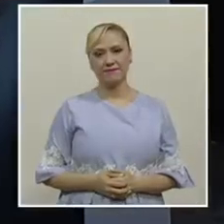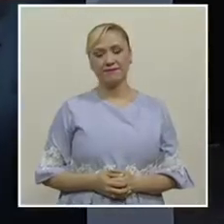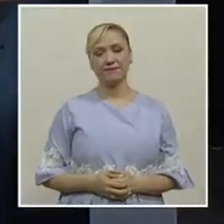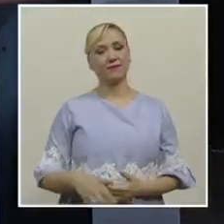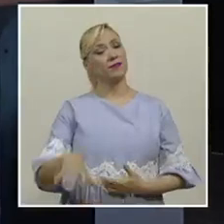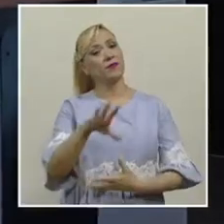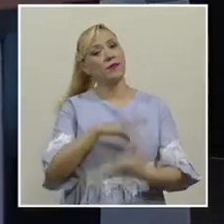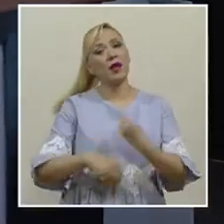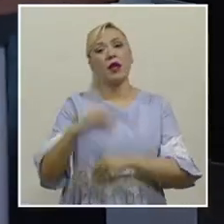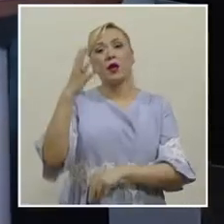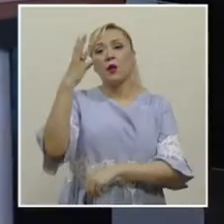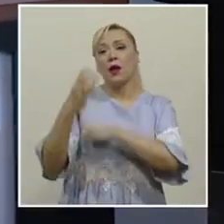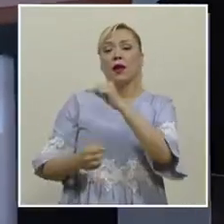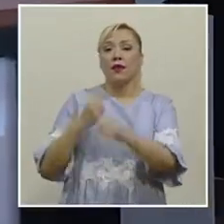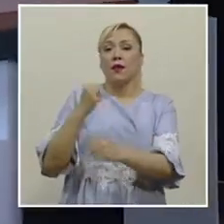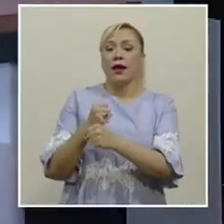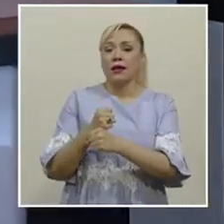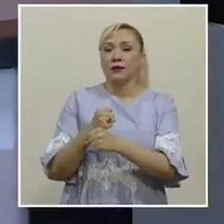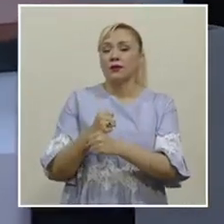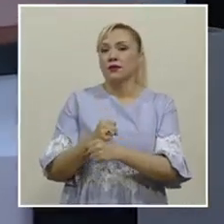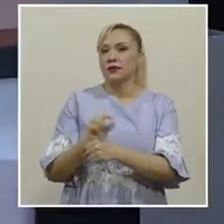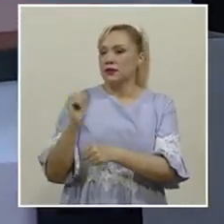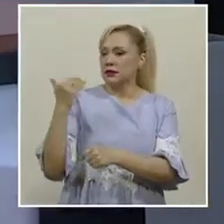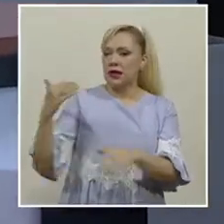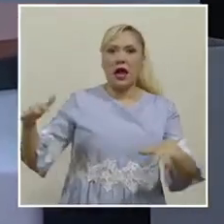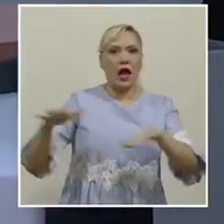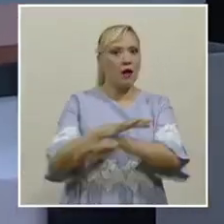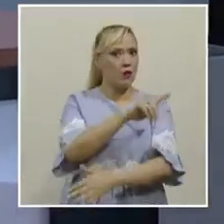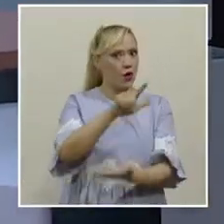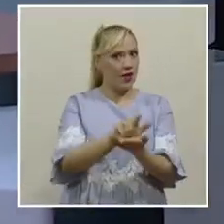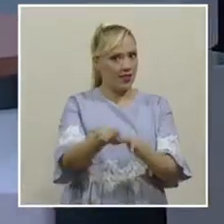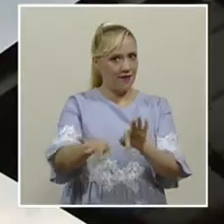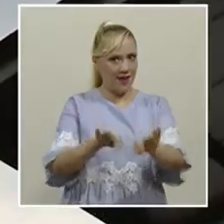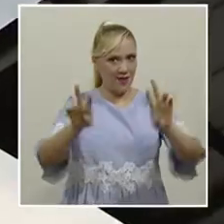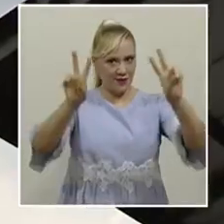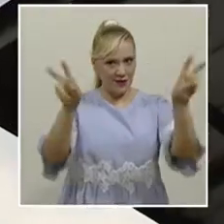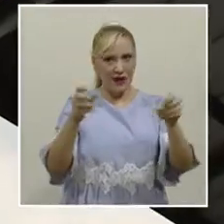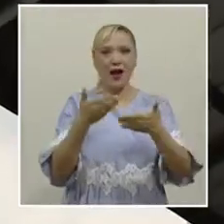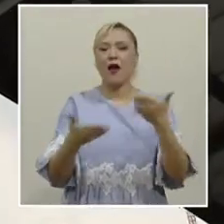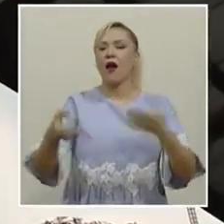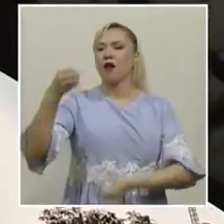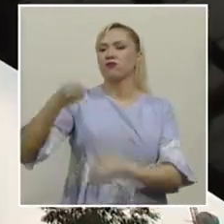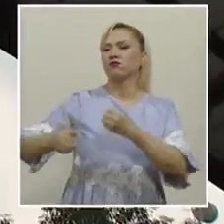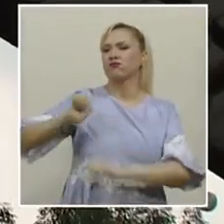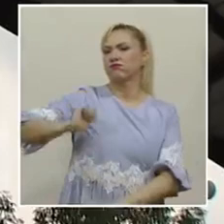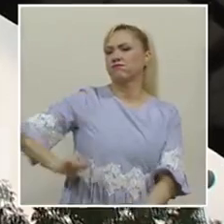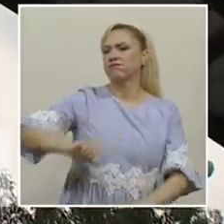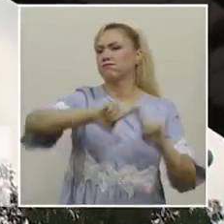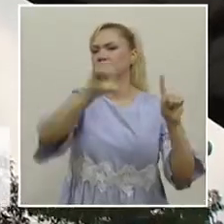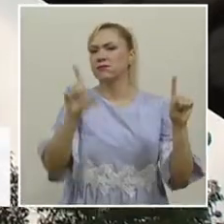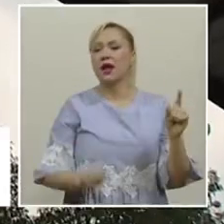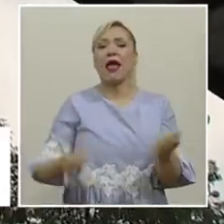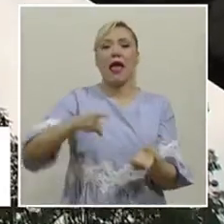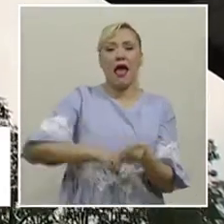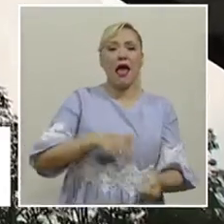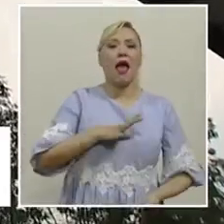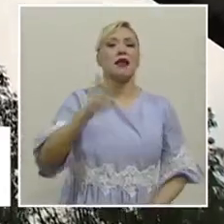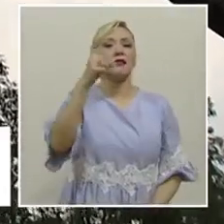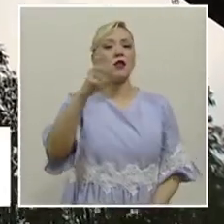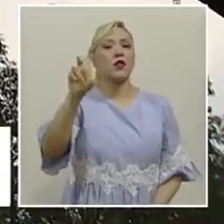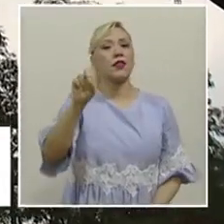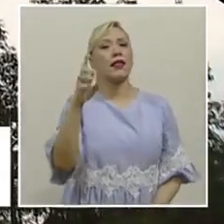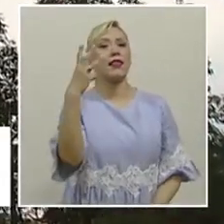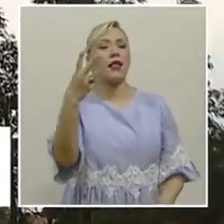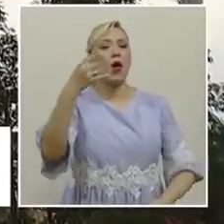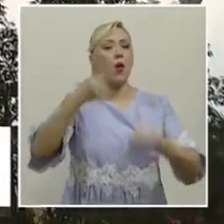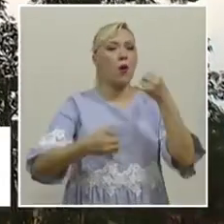Y a 4 años de la reforma que modificó la justicia laboral, el Poder Judicial Federal cuenta con 133 juezas y jueces